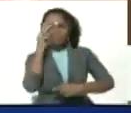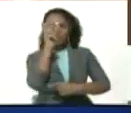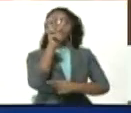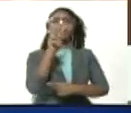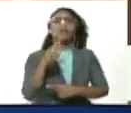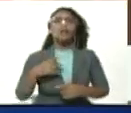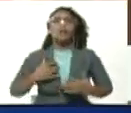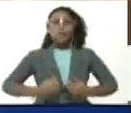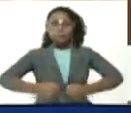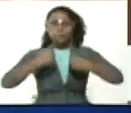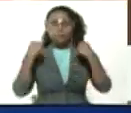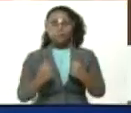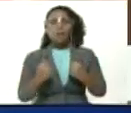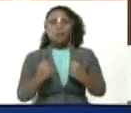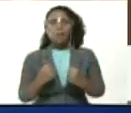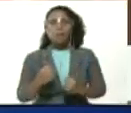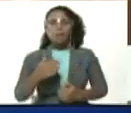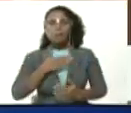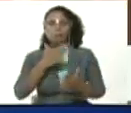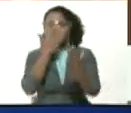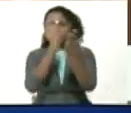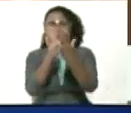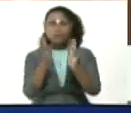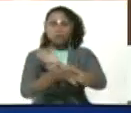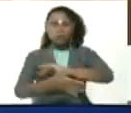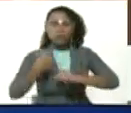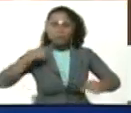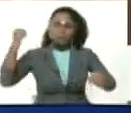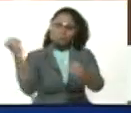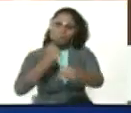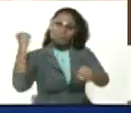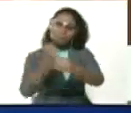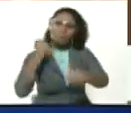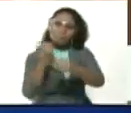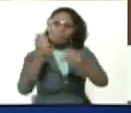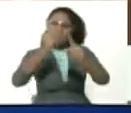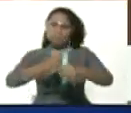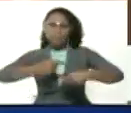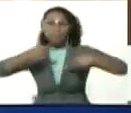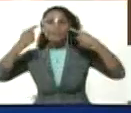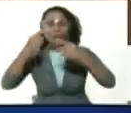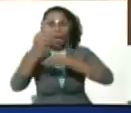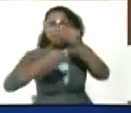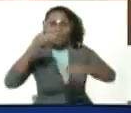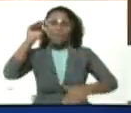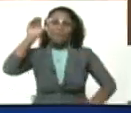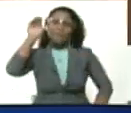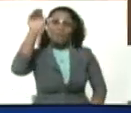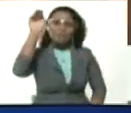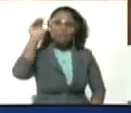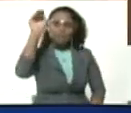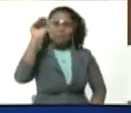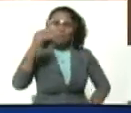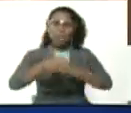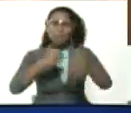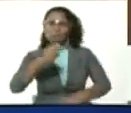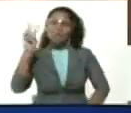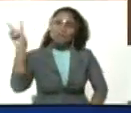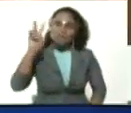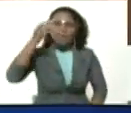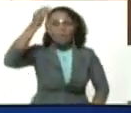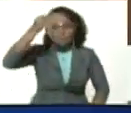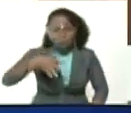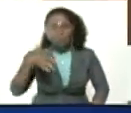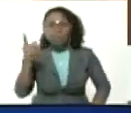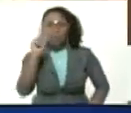cuerpo erguido, el pecho al frente, trabajando, sonriendo, creyendo en el futuro, creyendo en Venezuela, que es el